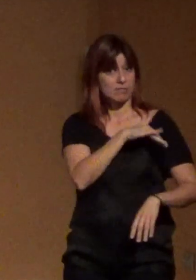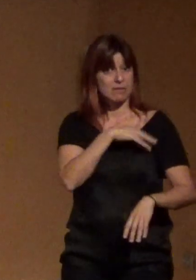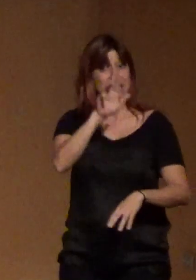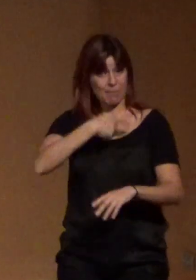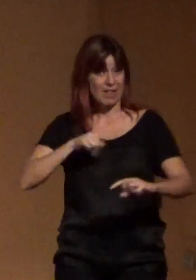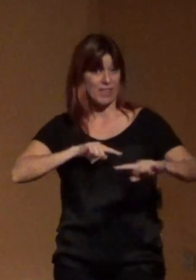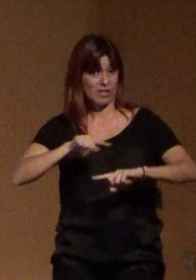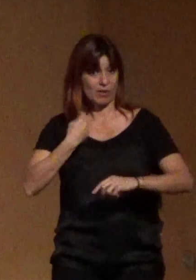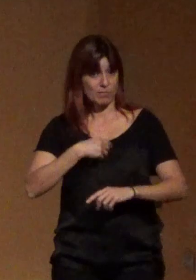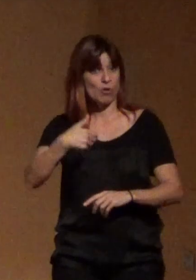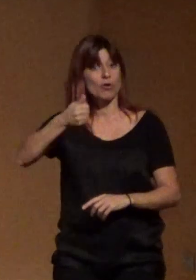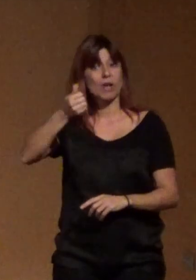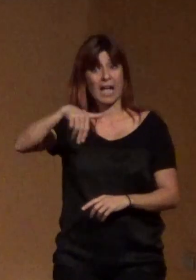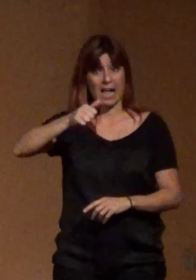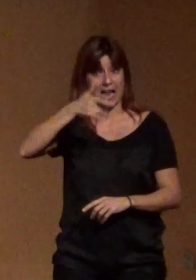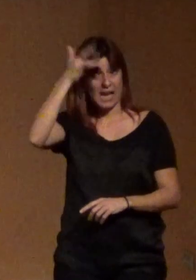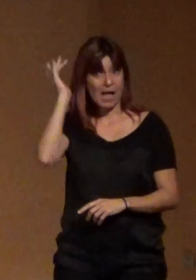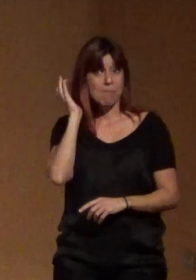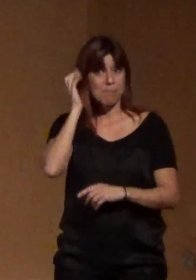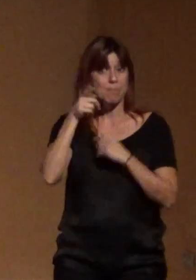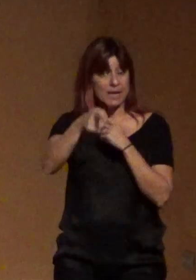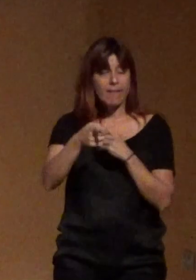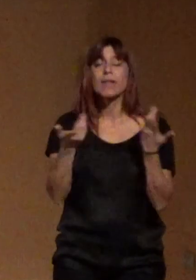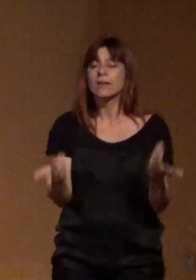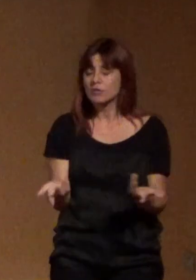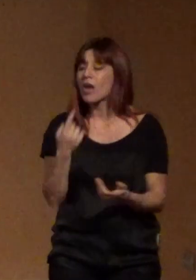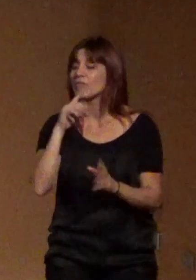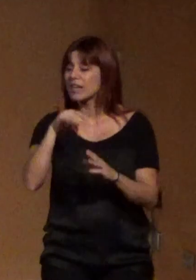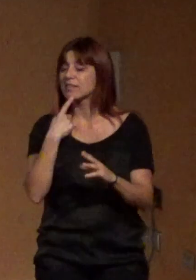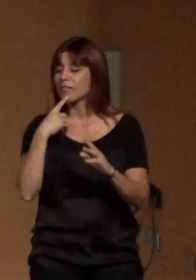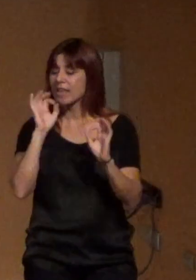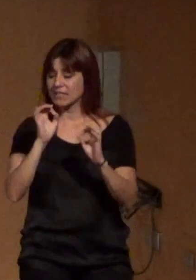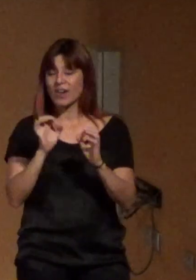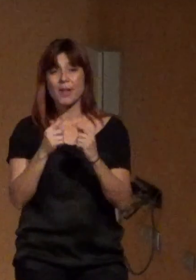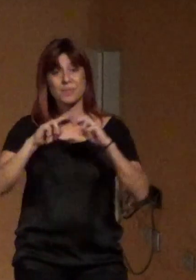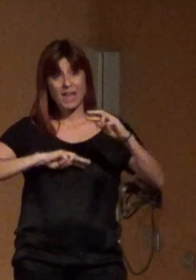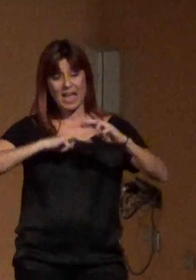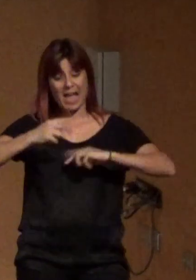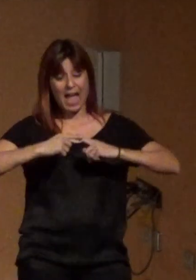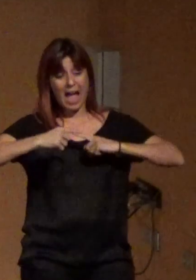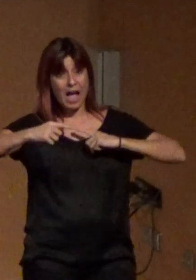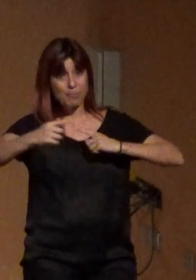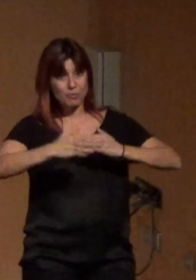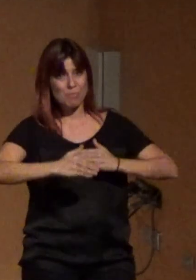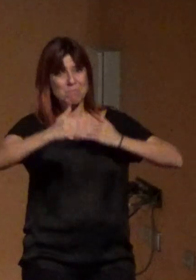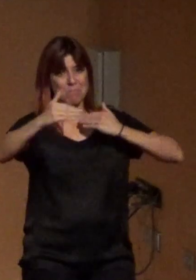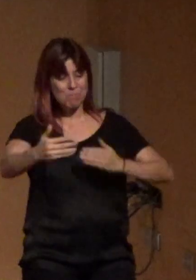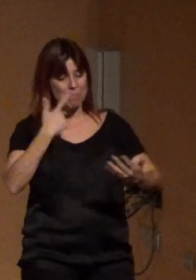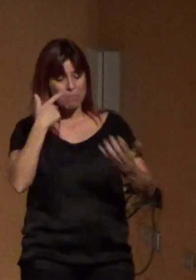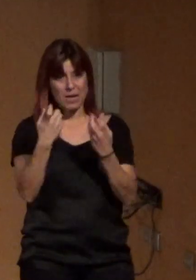Miranda, sobre los P300 y vimos también lo mismo, que había una disminución de la amplitud y el alargamiento de la latencia. Y también que